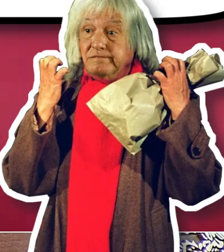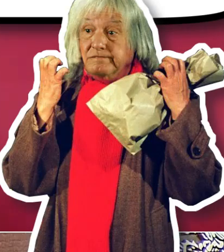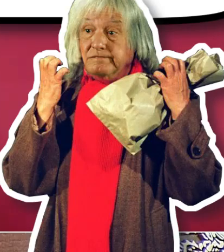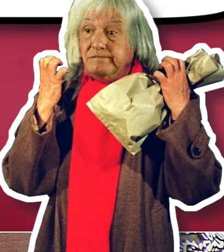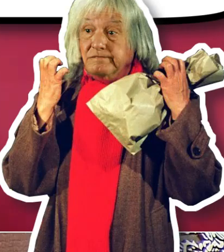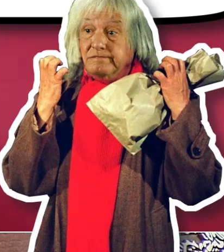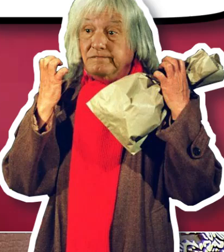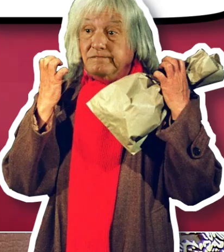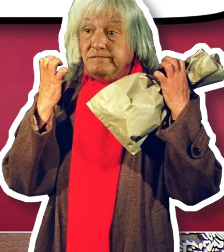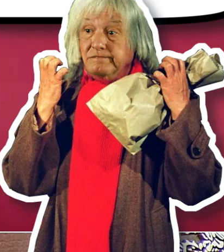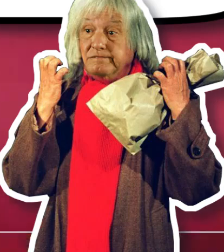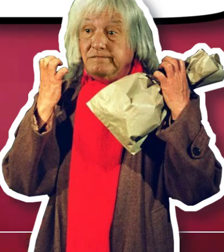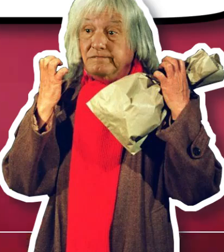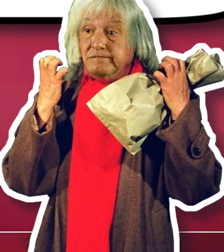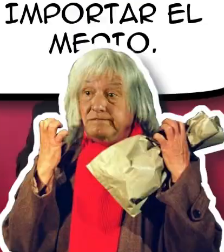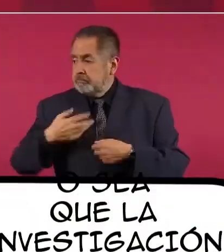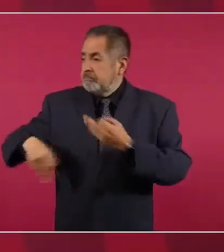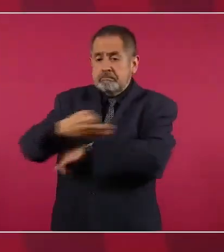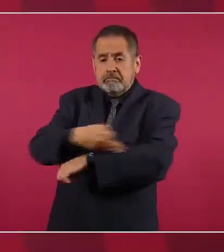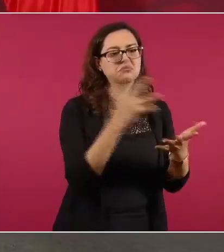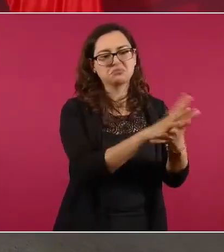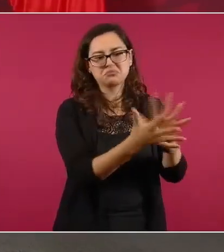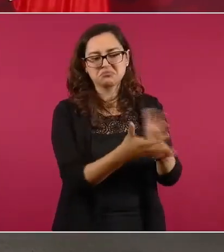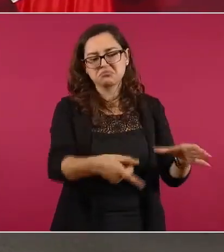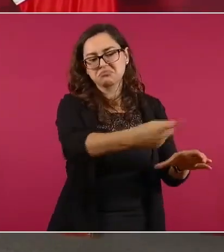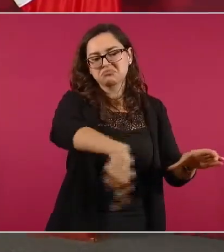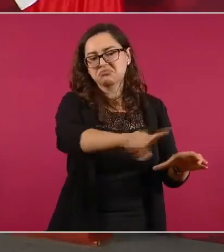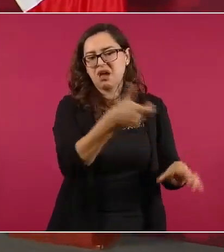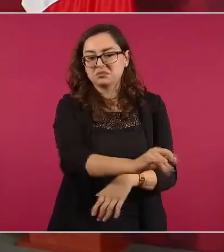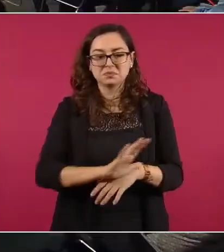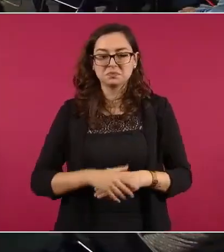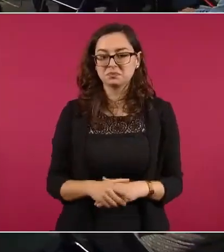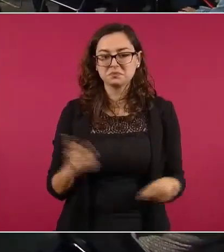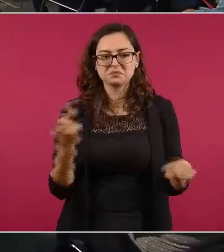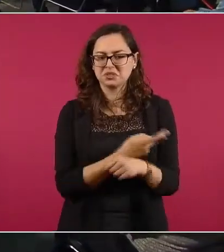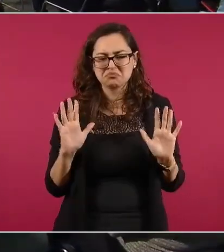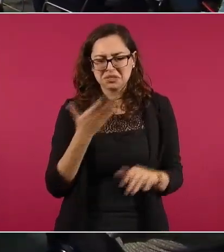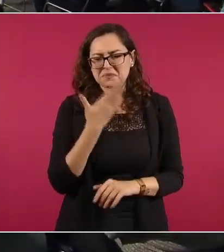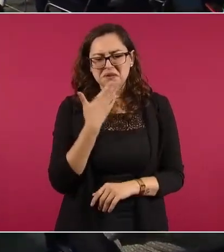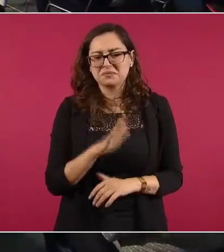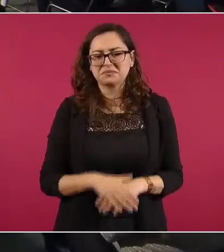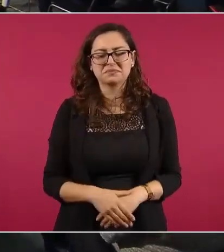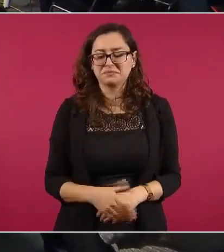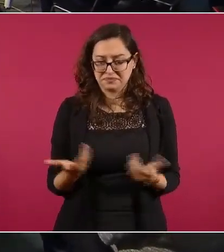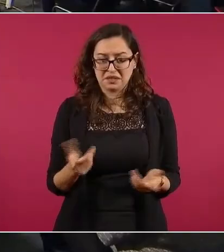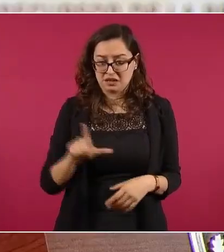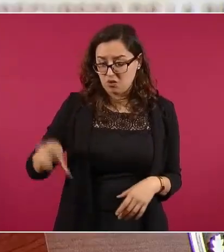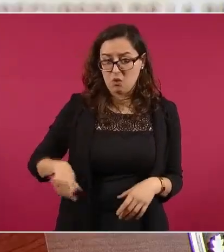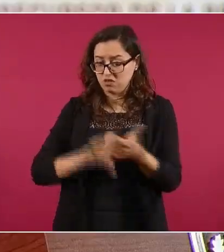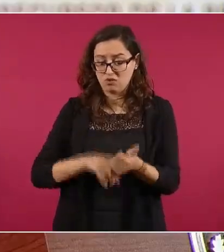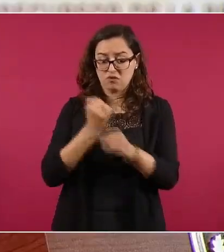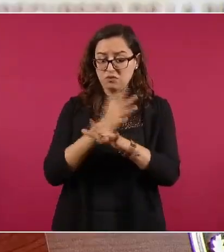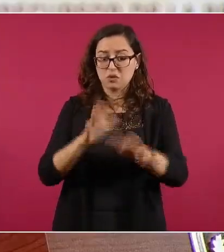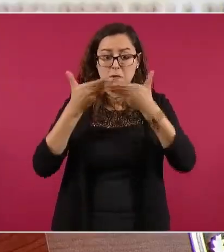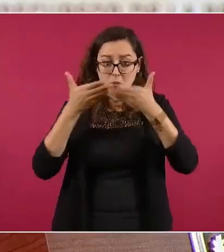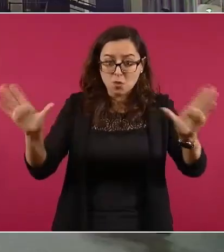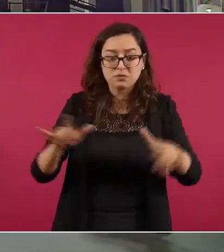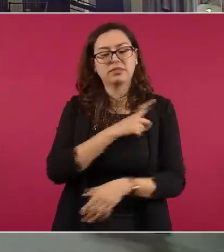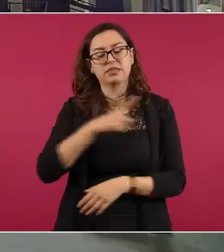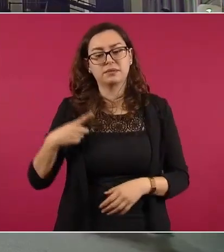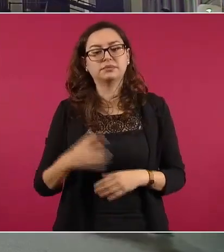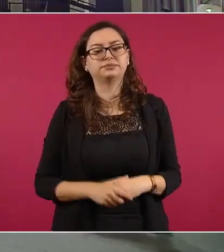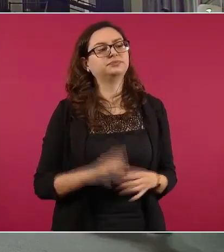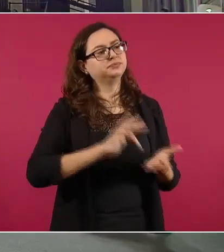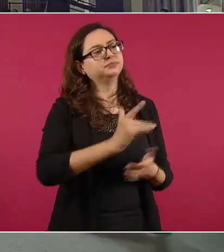o alquilada me incluía ya toda mi familia eso es lo que estaba sucediendo y adelante en la vida pública sea cada vez más pública Sí gracias